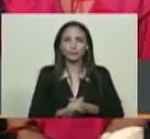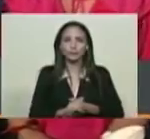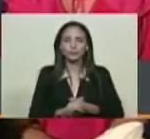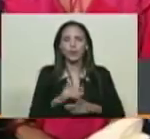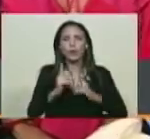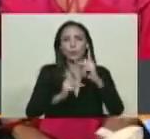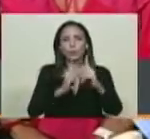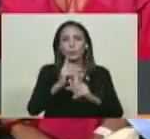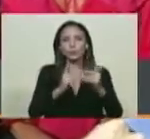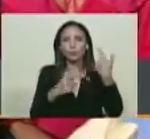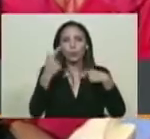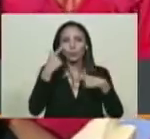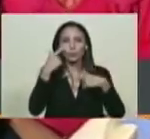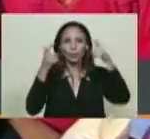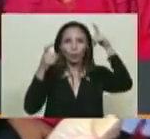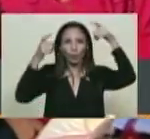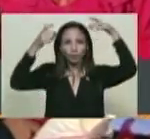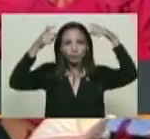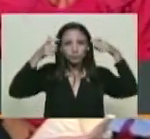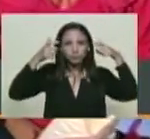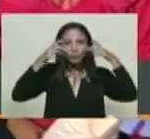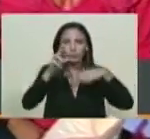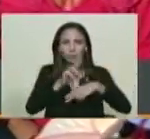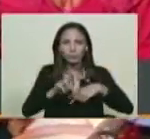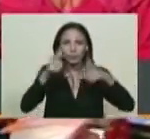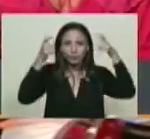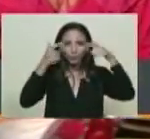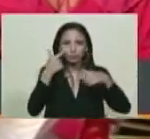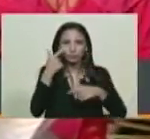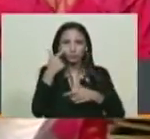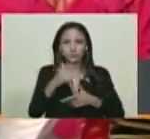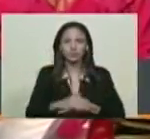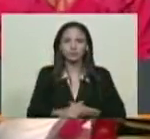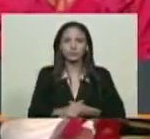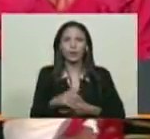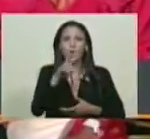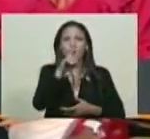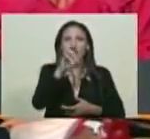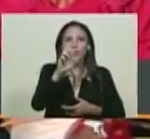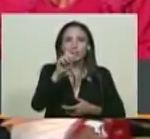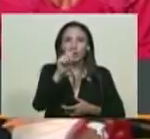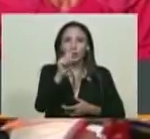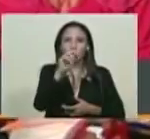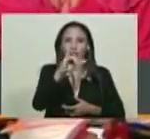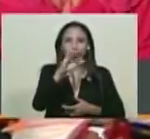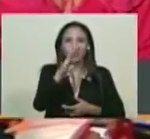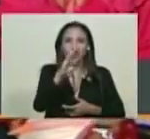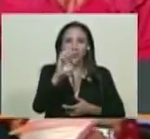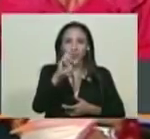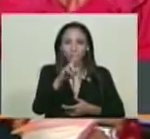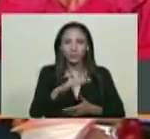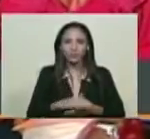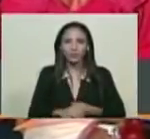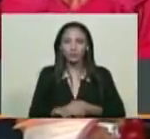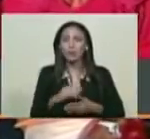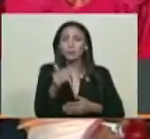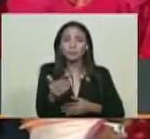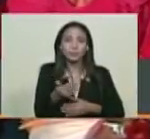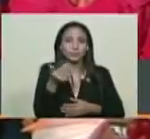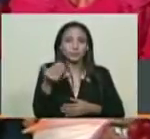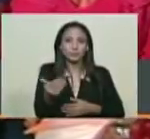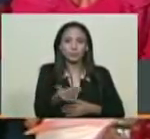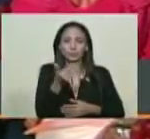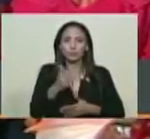este sombrero que, por cierto, estoy utilizando. Ese vetiver es uno de los muy